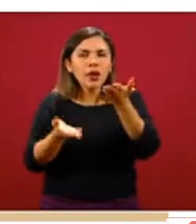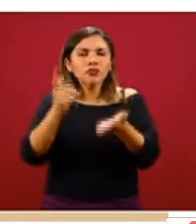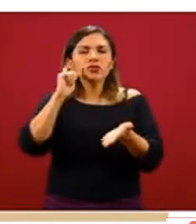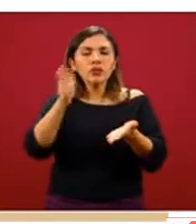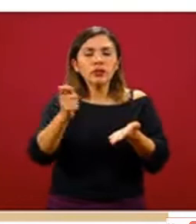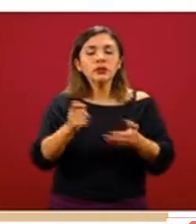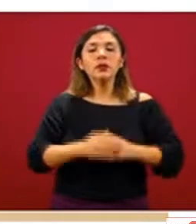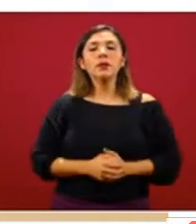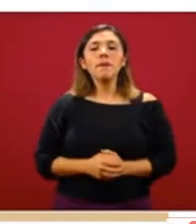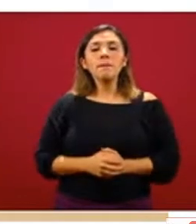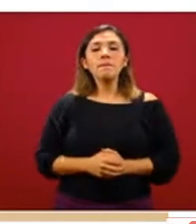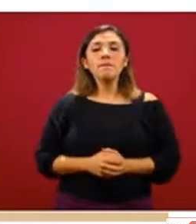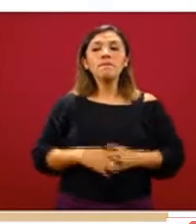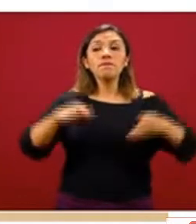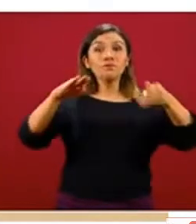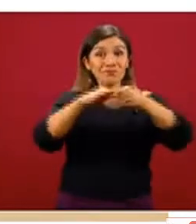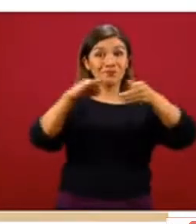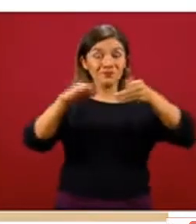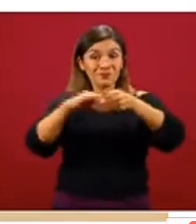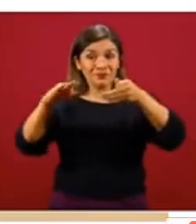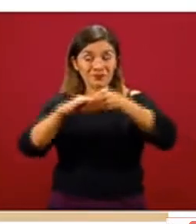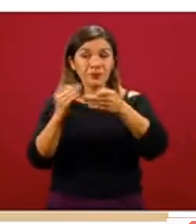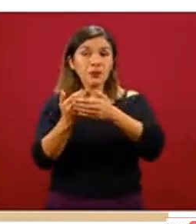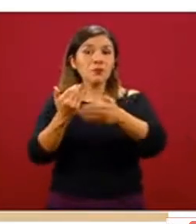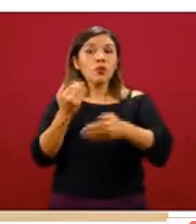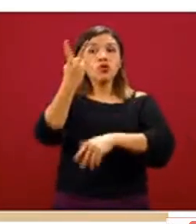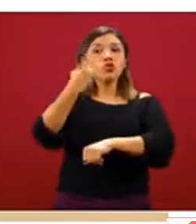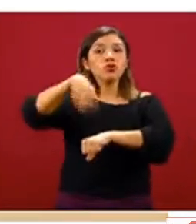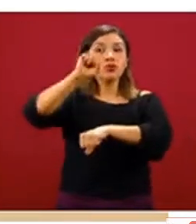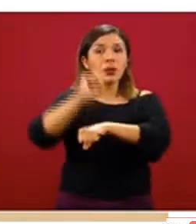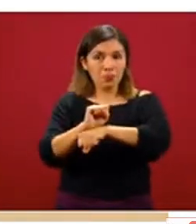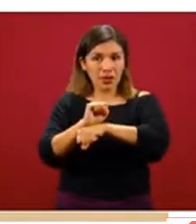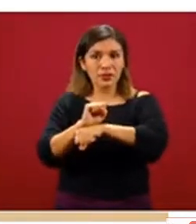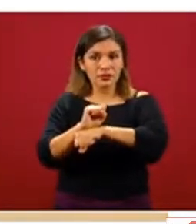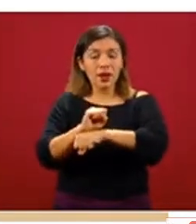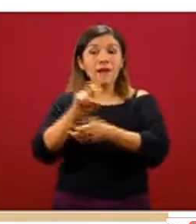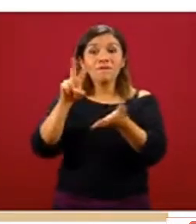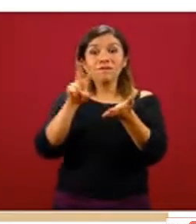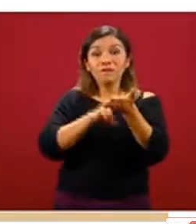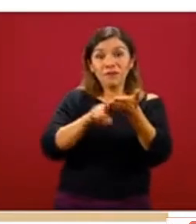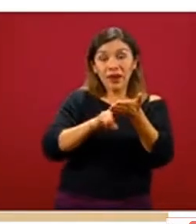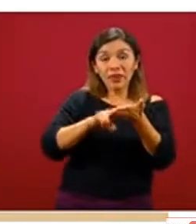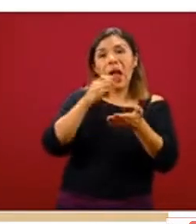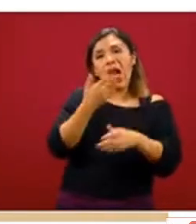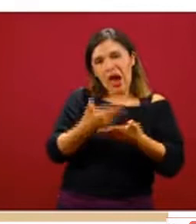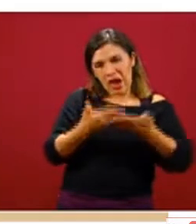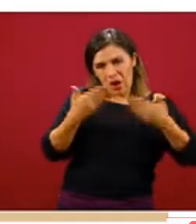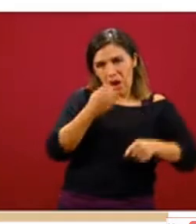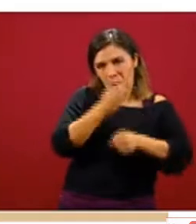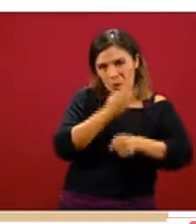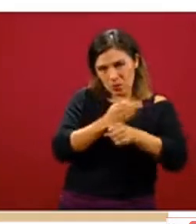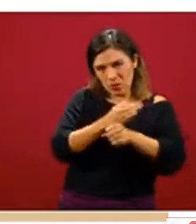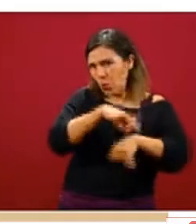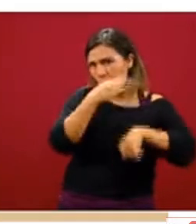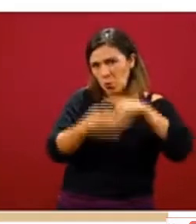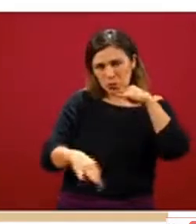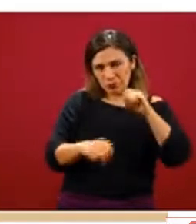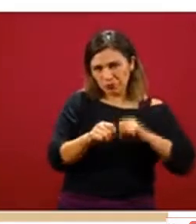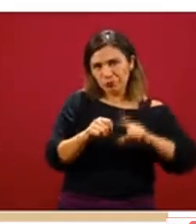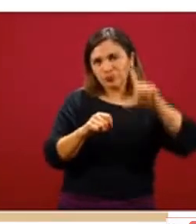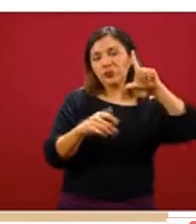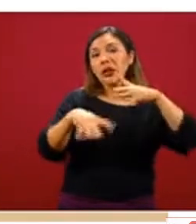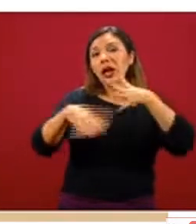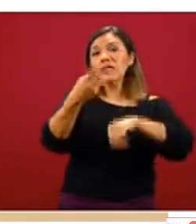la tasa de incidencia de hace 2 semanas. La que está en verde es la actual, es decir, es la última, es la de los